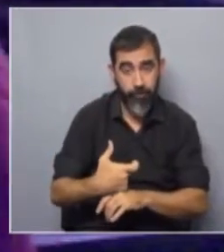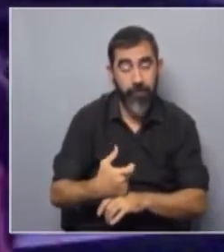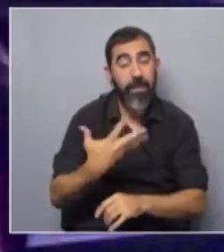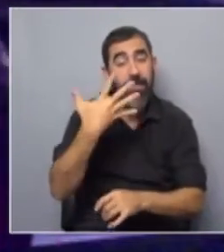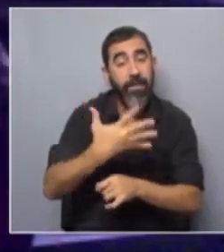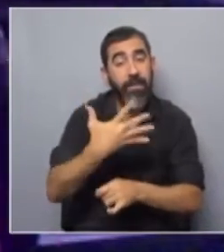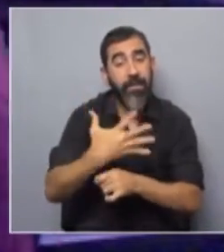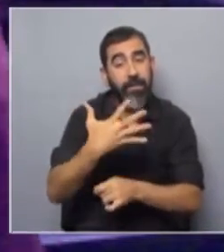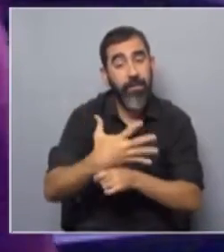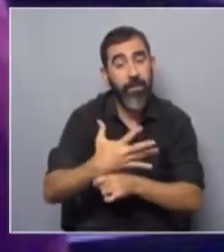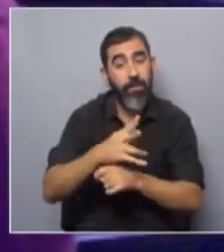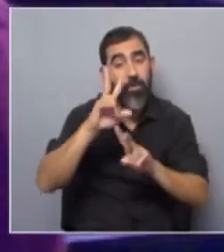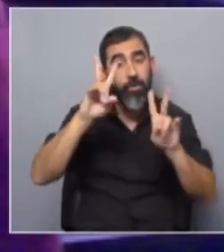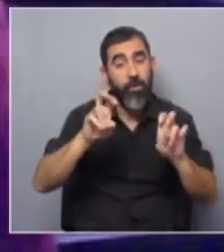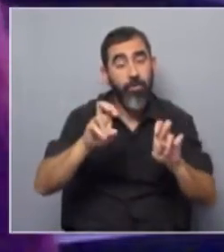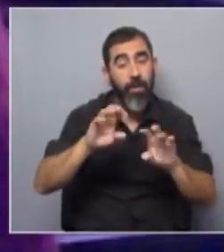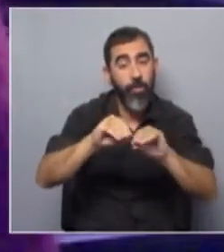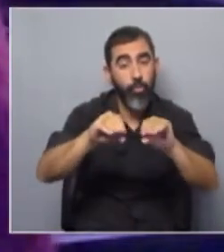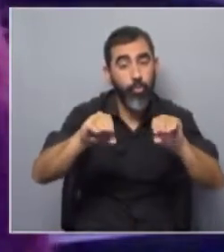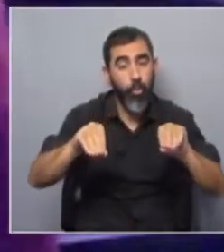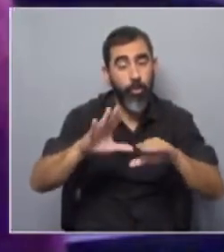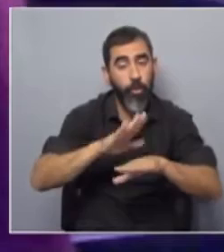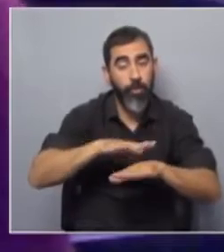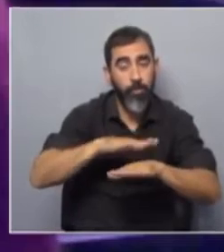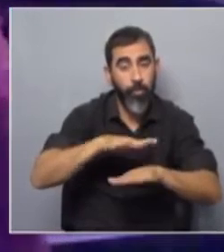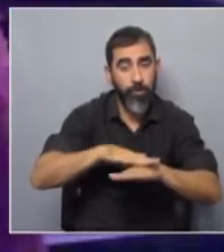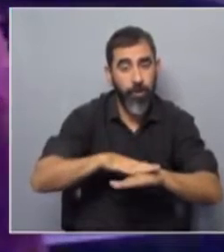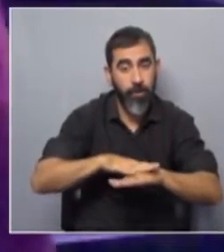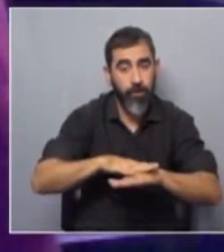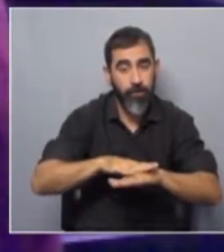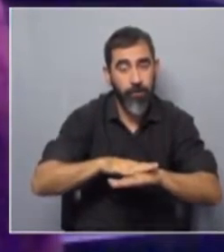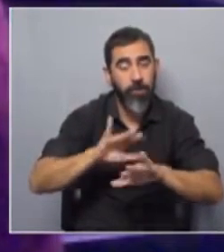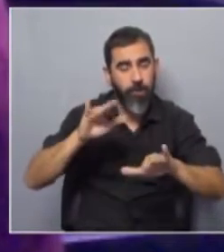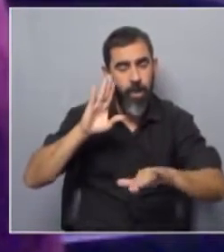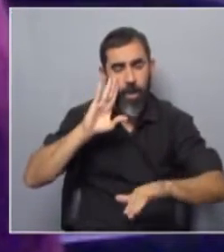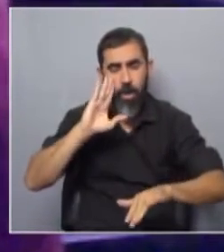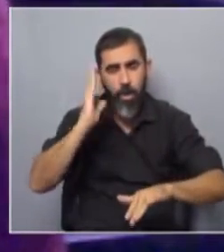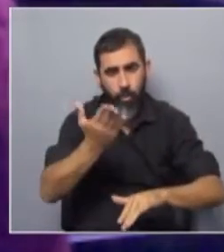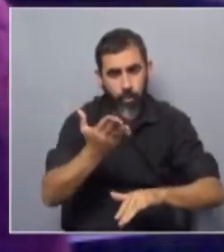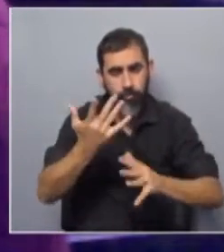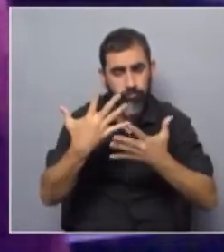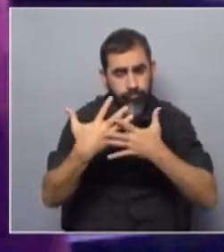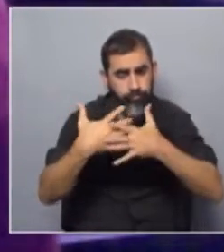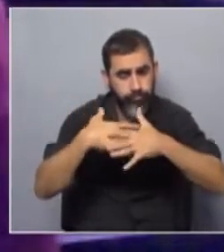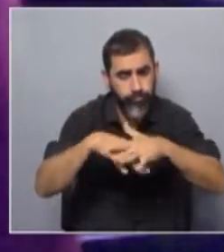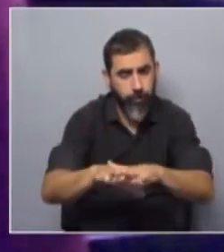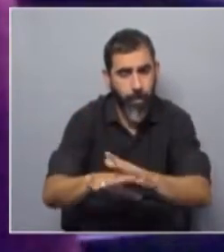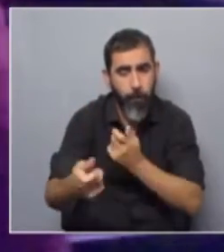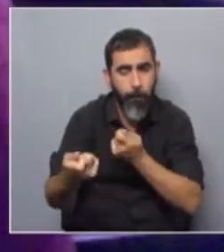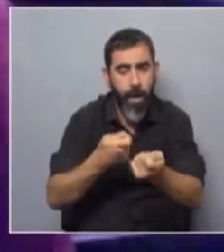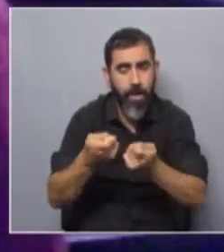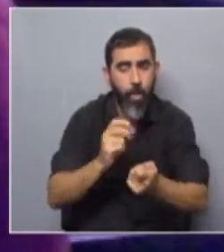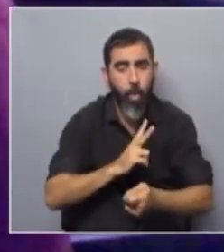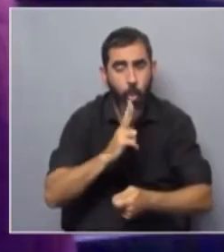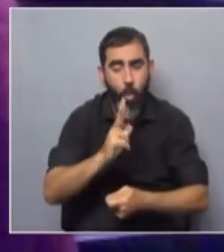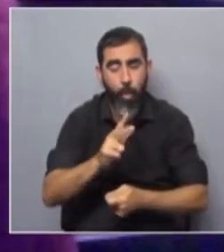quinto factor de generación de suelos. Ya es ampliamente reconocida la incidencia que tiene el manejo humano sobre